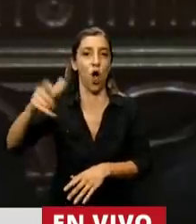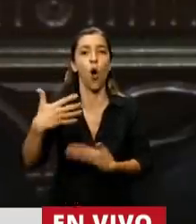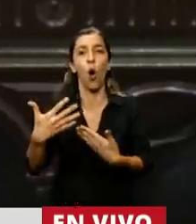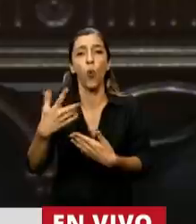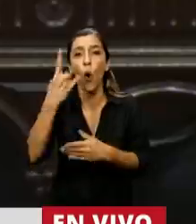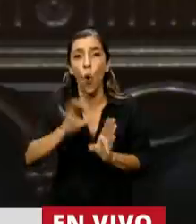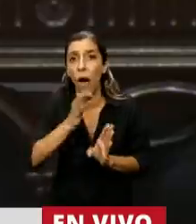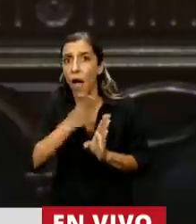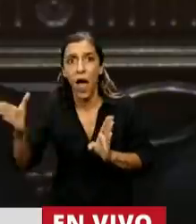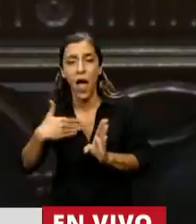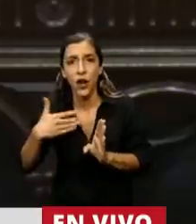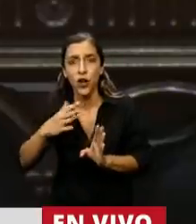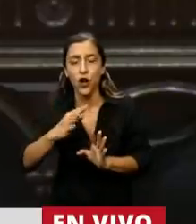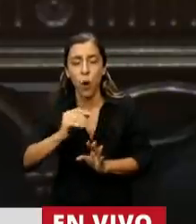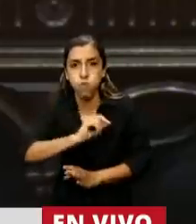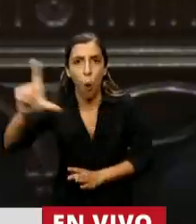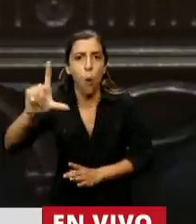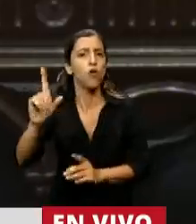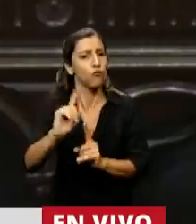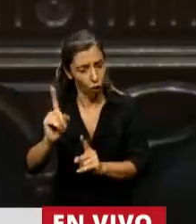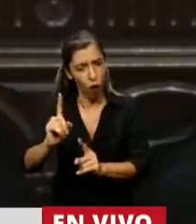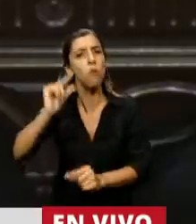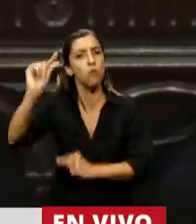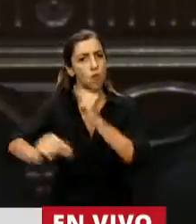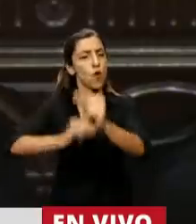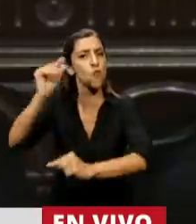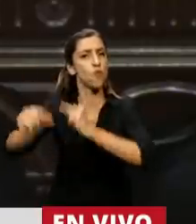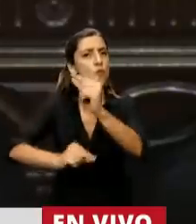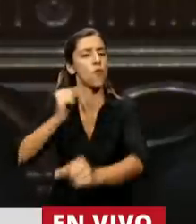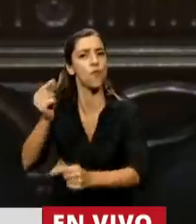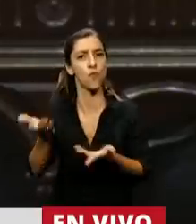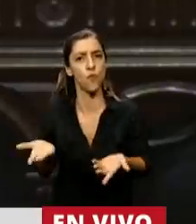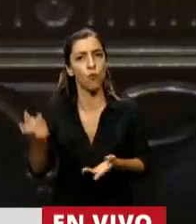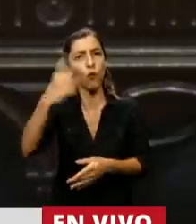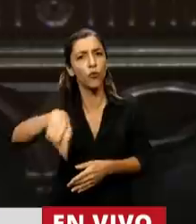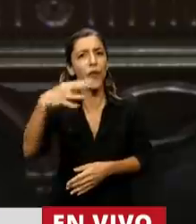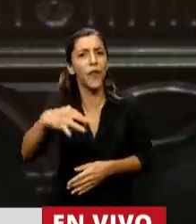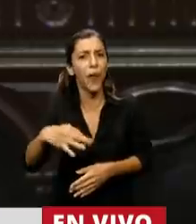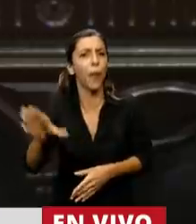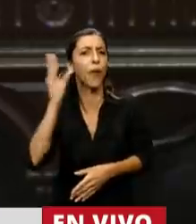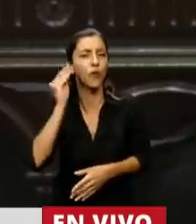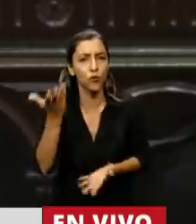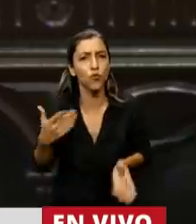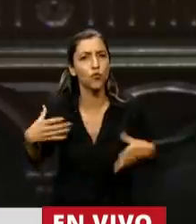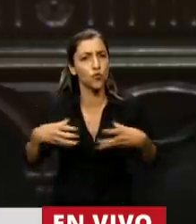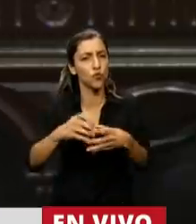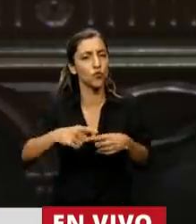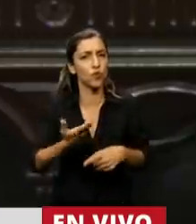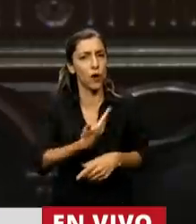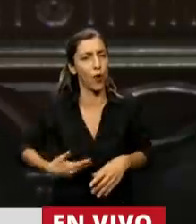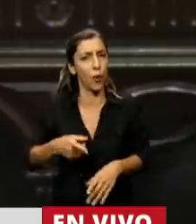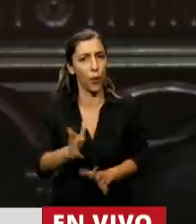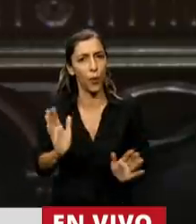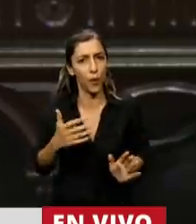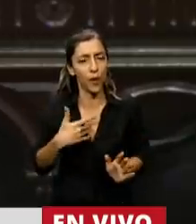no deberían escuchar los argumentos que tuvieron como bancada oficialista respecto de los indudables beneficios que tendría el cambio de